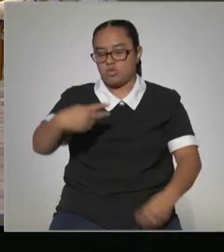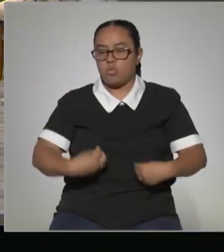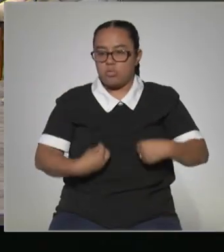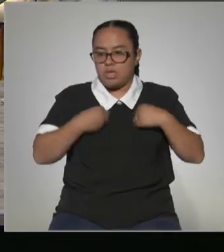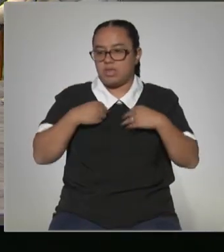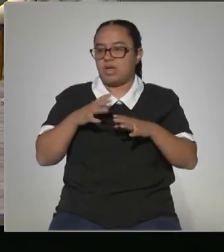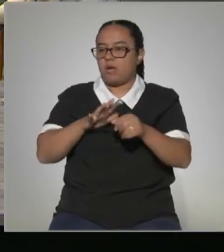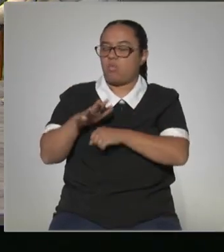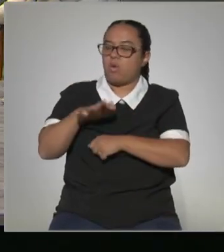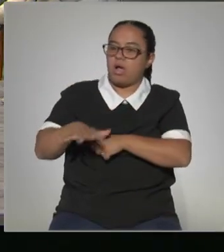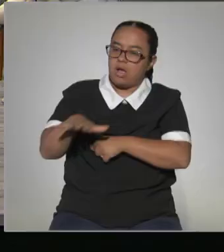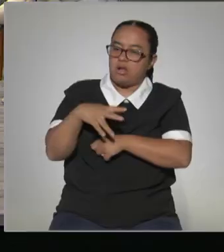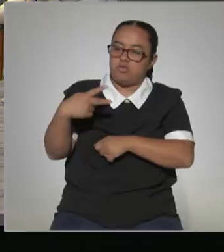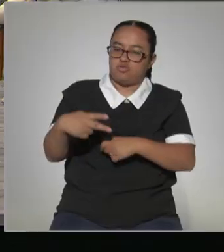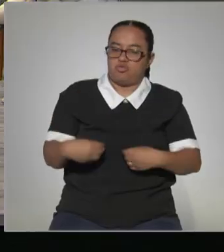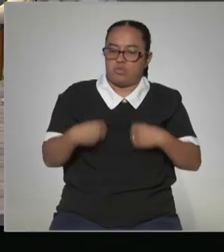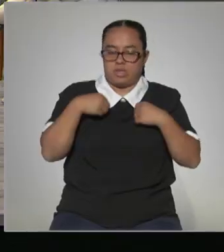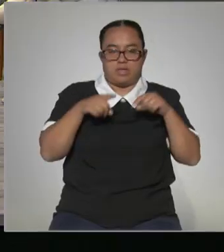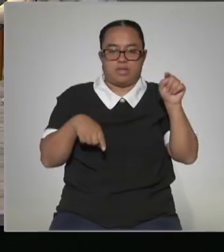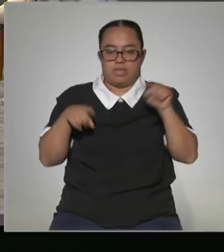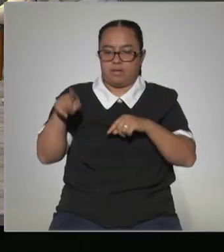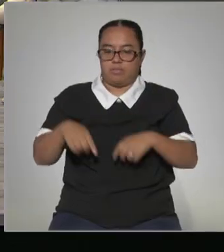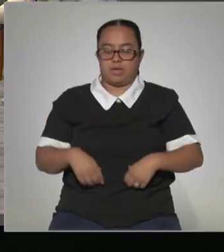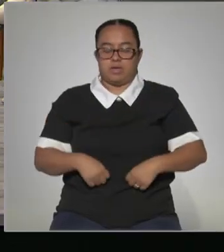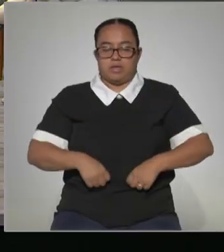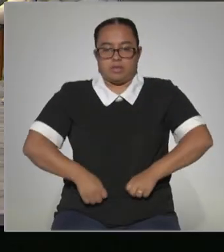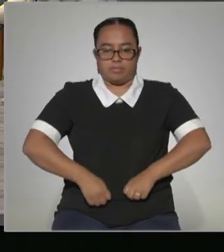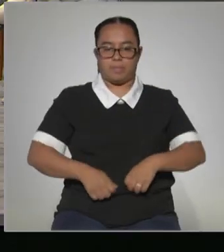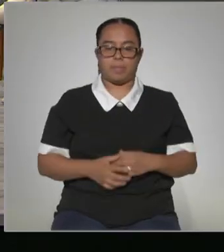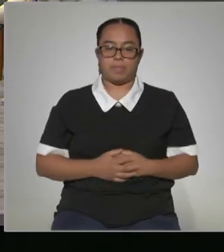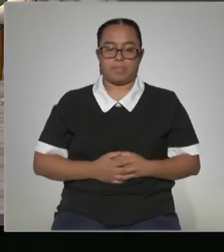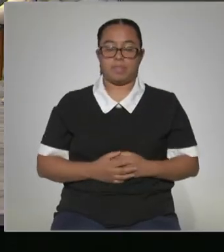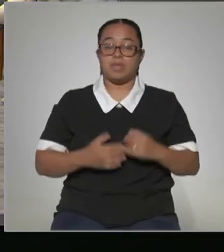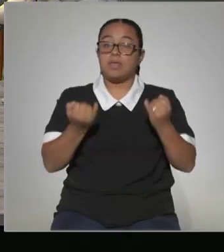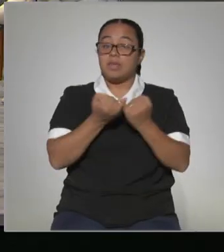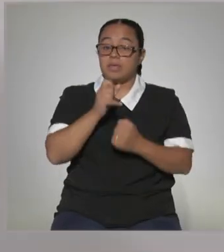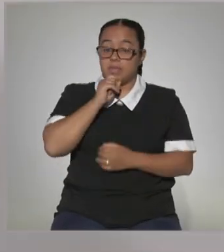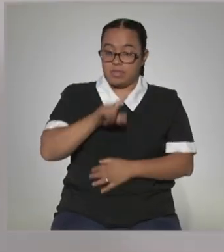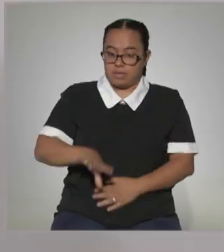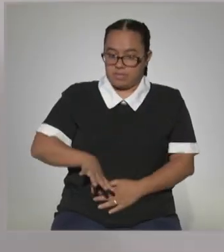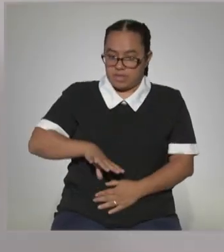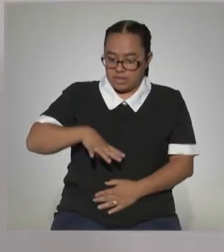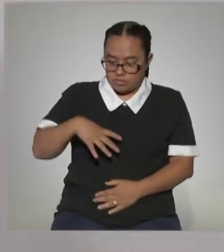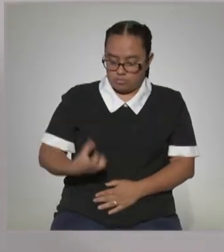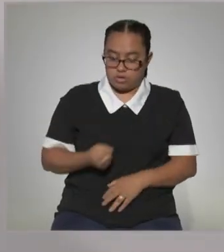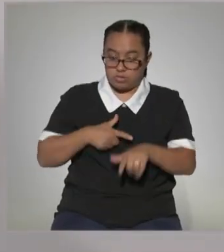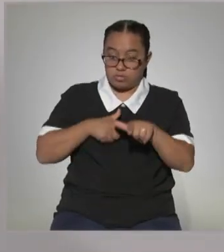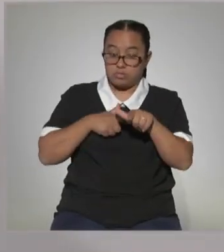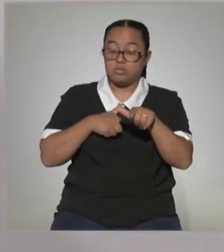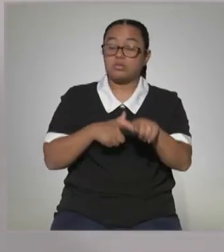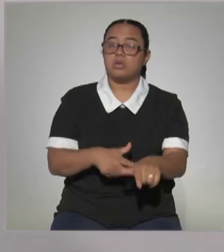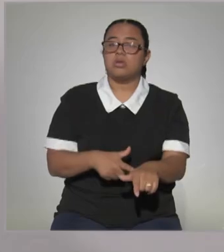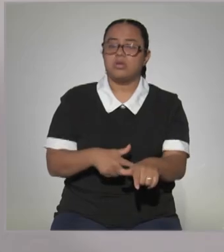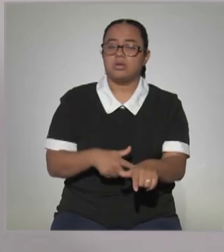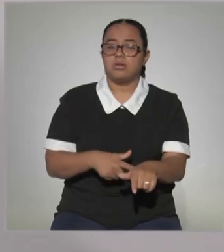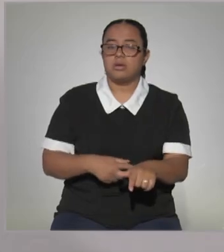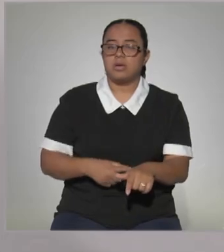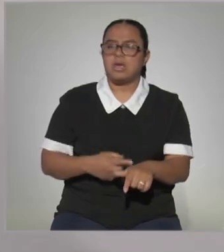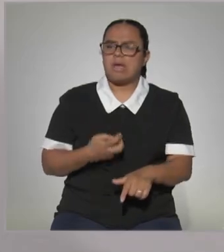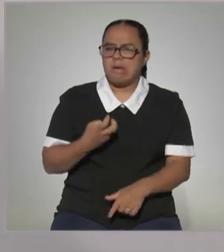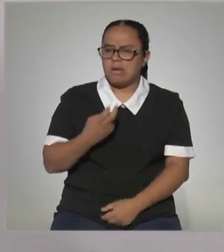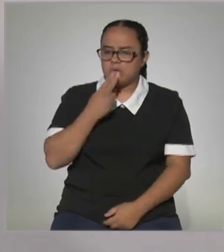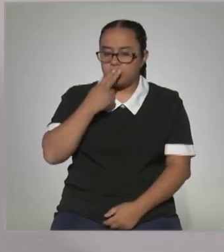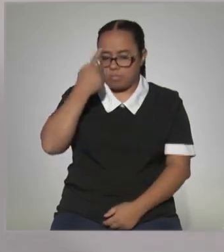el ambiente en el que se... Sí, incluso cómo se percibe. El esfuerzo sostenido está hecho para